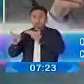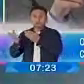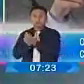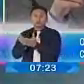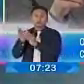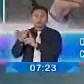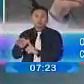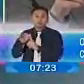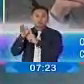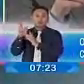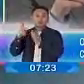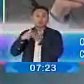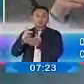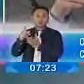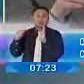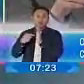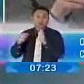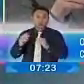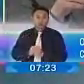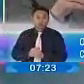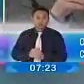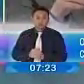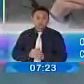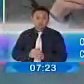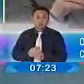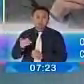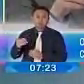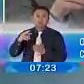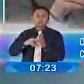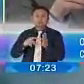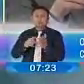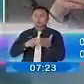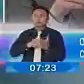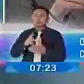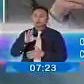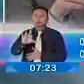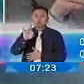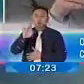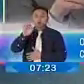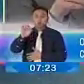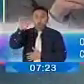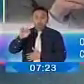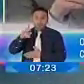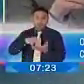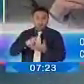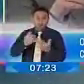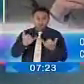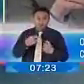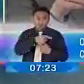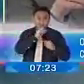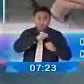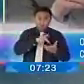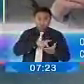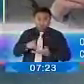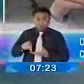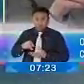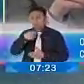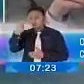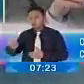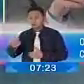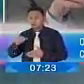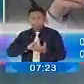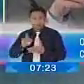de preferencias arancelarias. Esto va a significar que no paguen cerca del 8% de arancel que hoy pagan las rosas ecuatorianas, y a